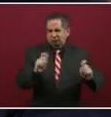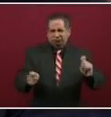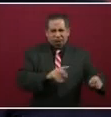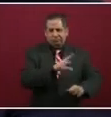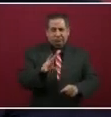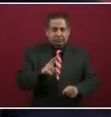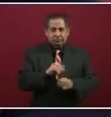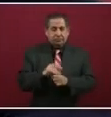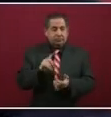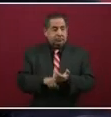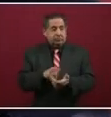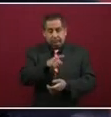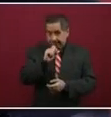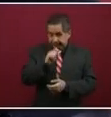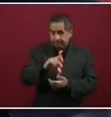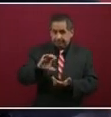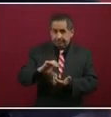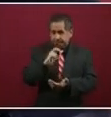allí en Chetumal,